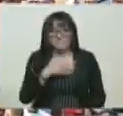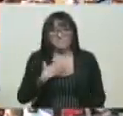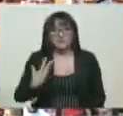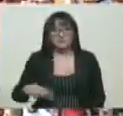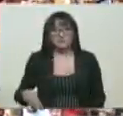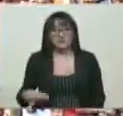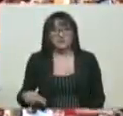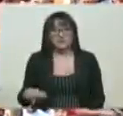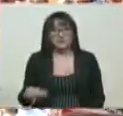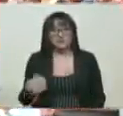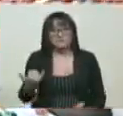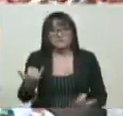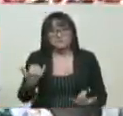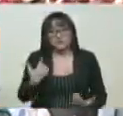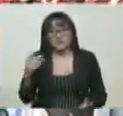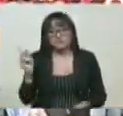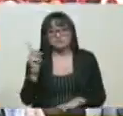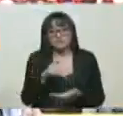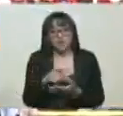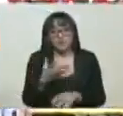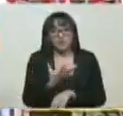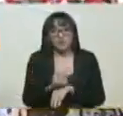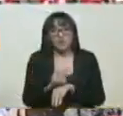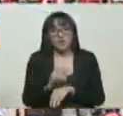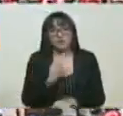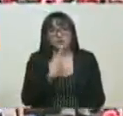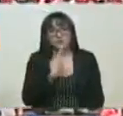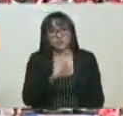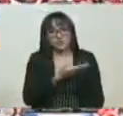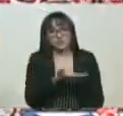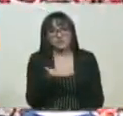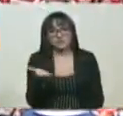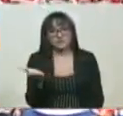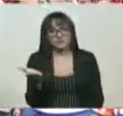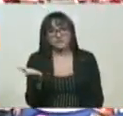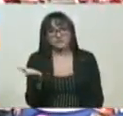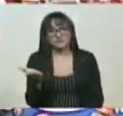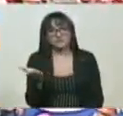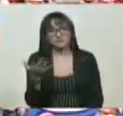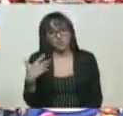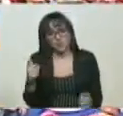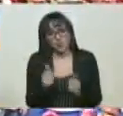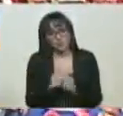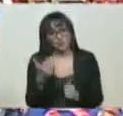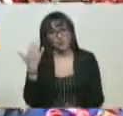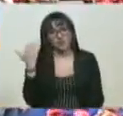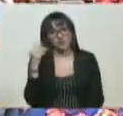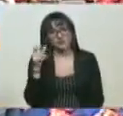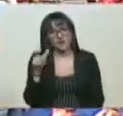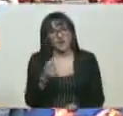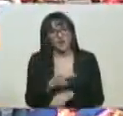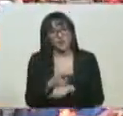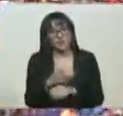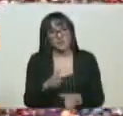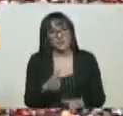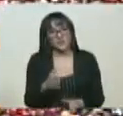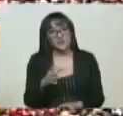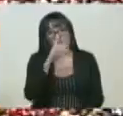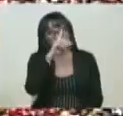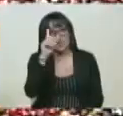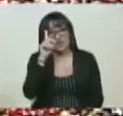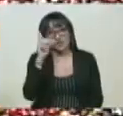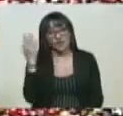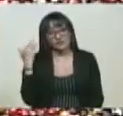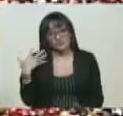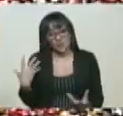Pero yo vine a Monagas y le dije: Yelitza Santaella, tú estabas conmigo aquí. Diosdado Cabello, tú estabas conmigo